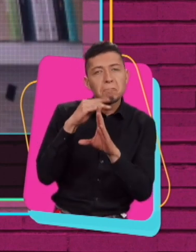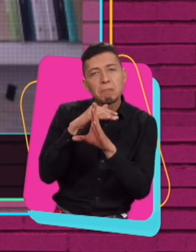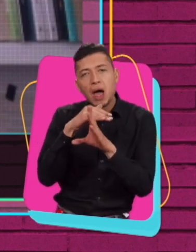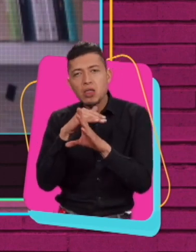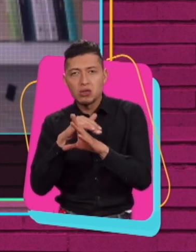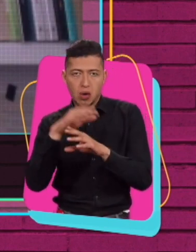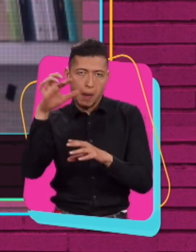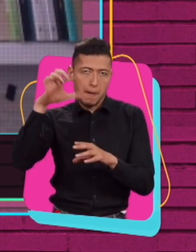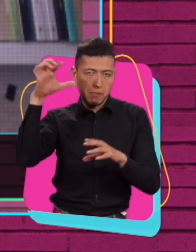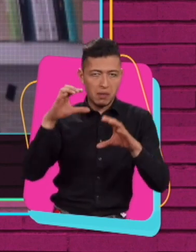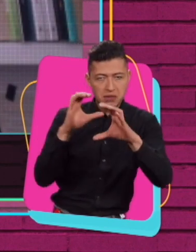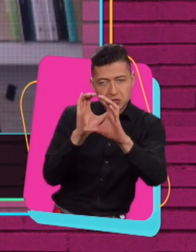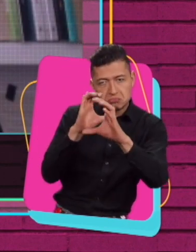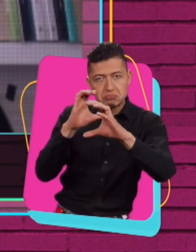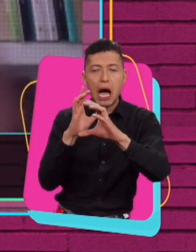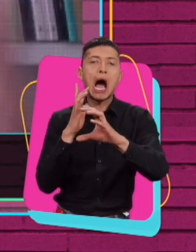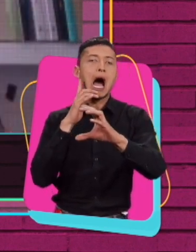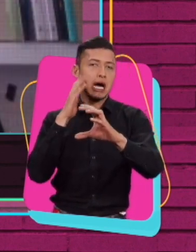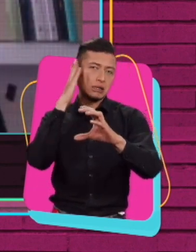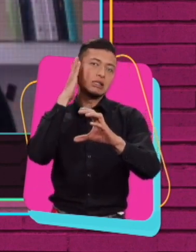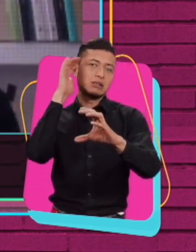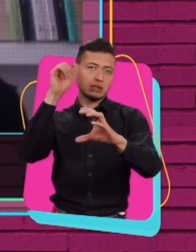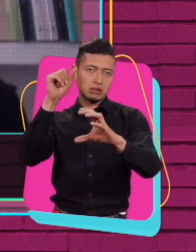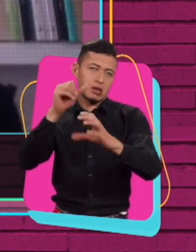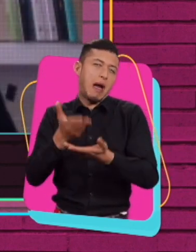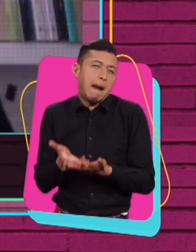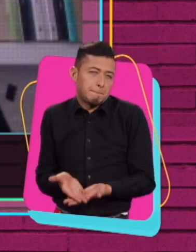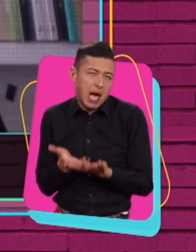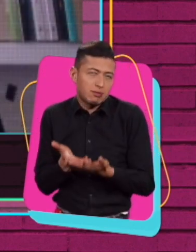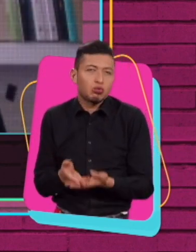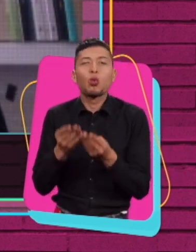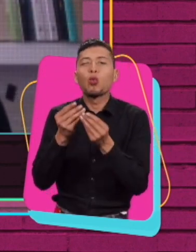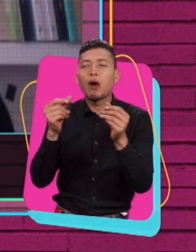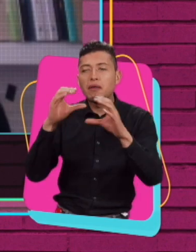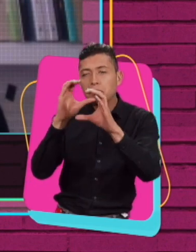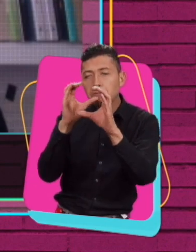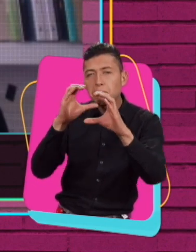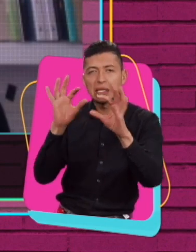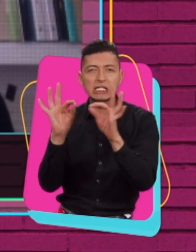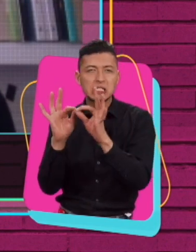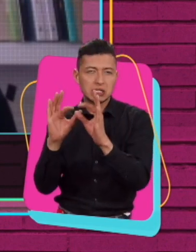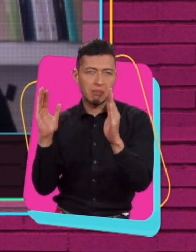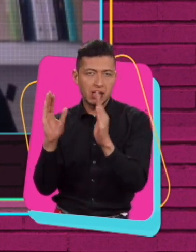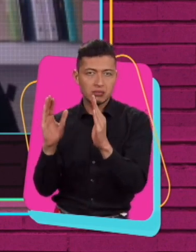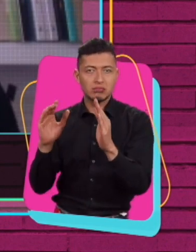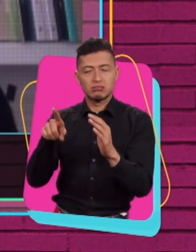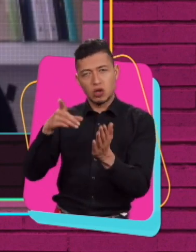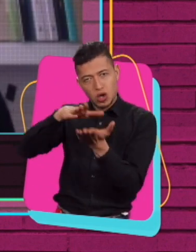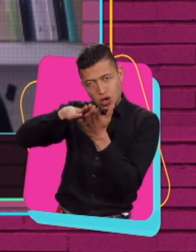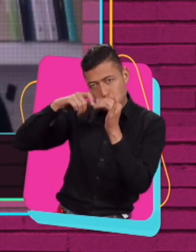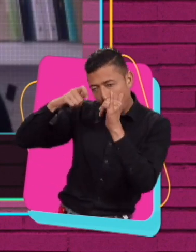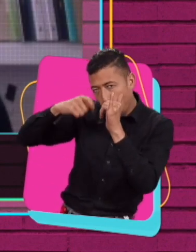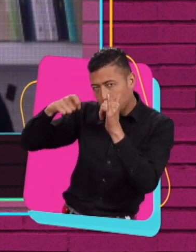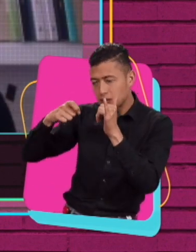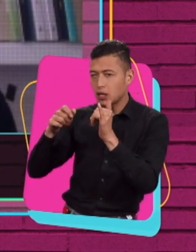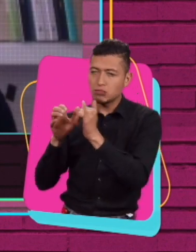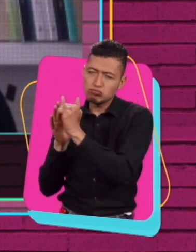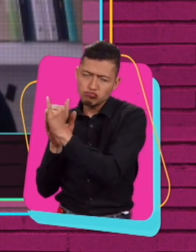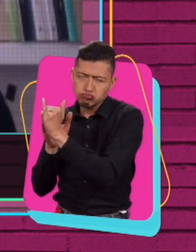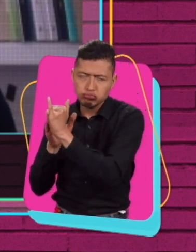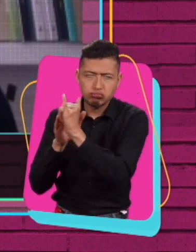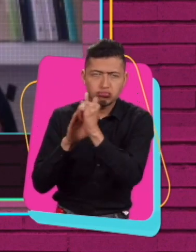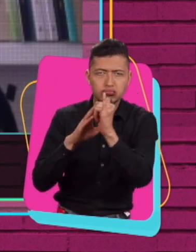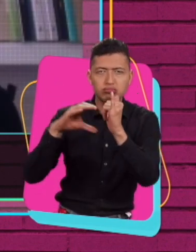profesionales, sino semiprofesionales, pues ahí sí podemos decir que el peso ha trabajado, que para documentales, digamos, tenemos